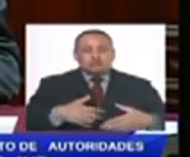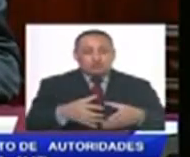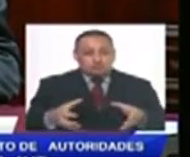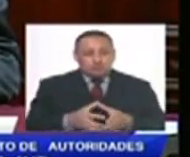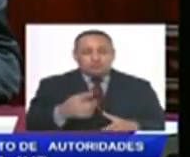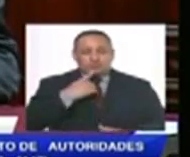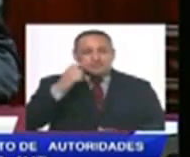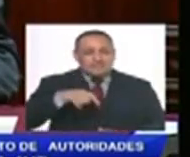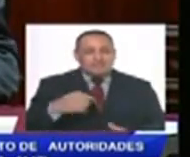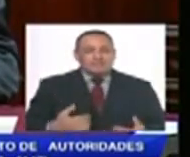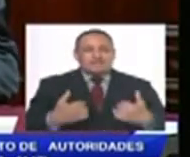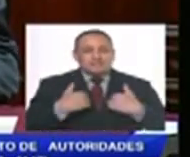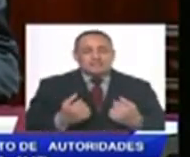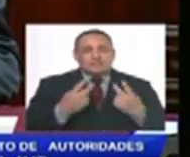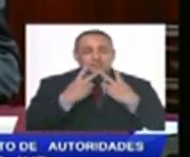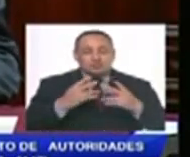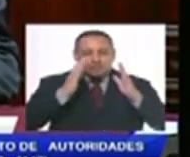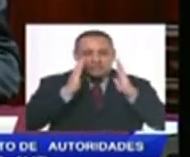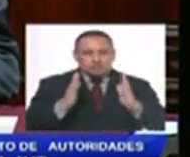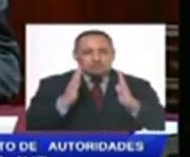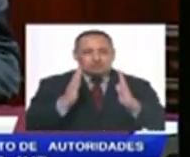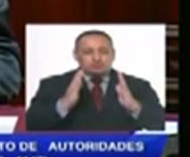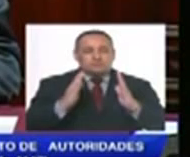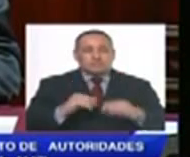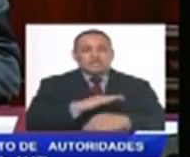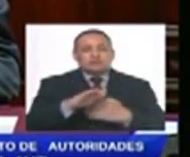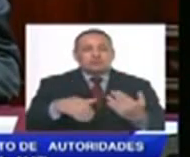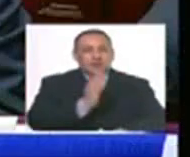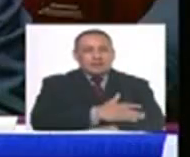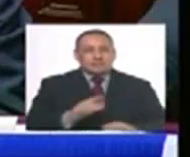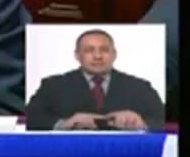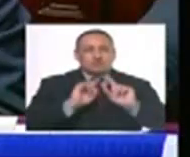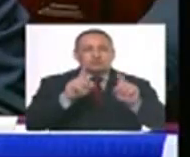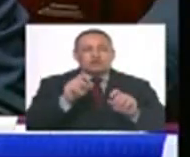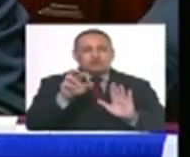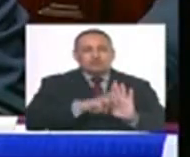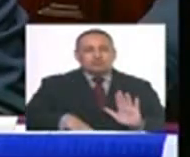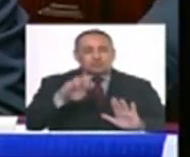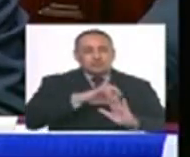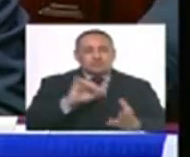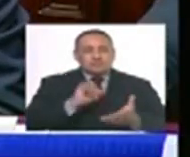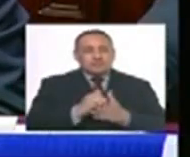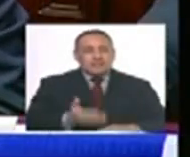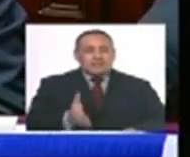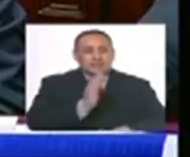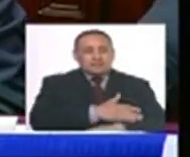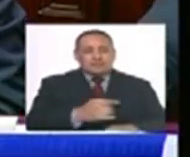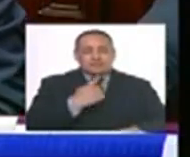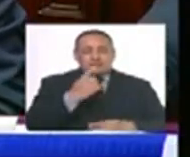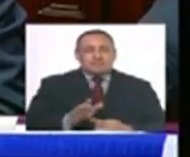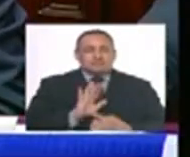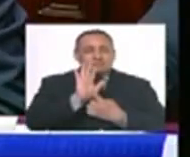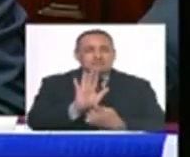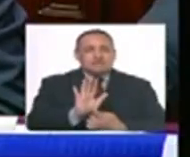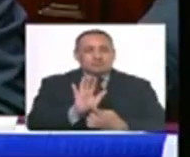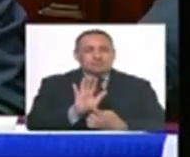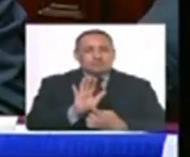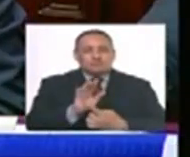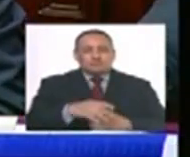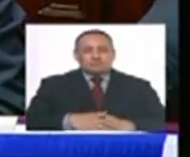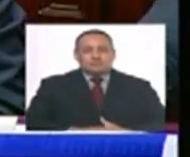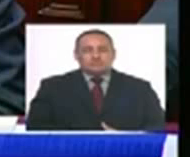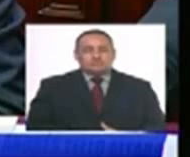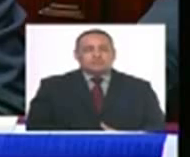sabía que esto no prosperaría, ¿por qué no se retornó con una observación este proyecto o no se le advirtió al